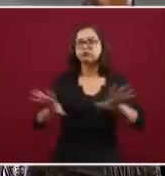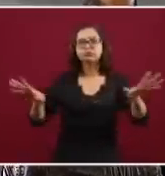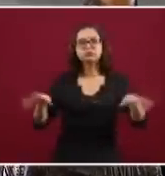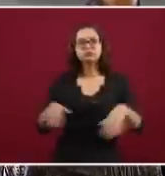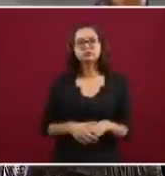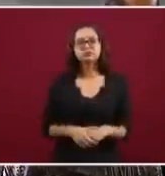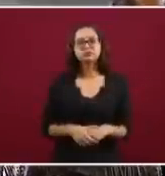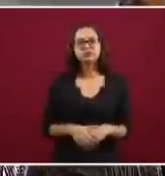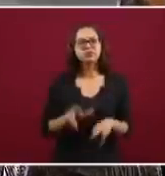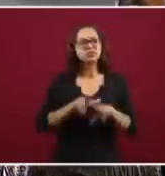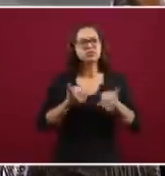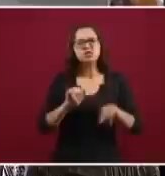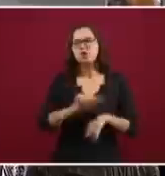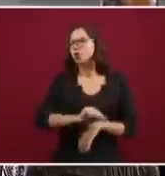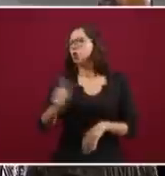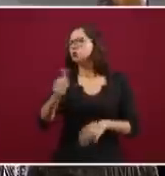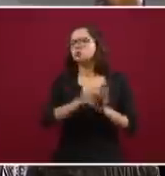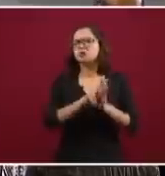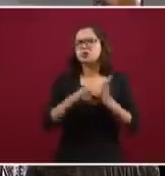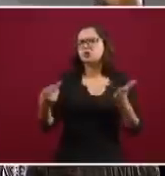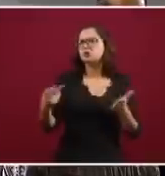ni en otros.